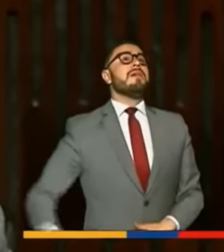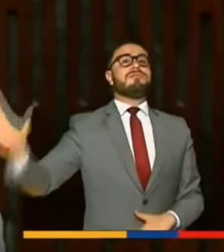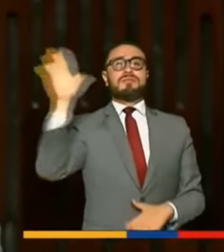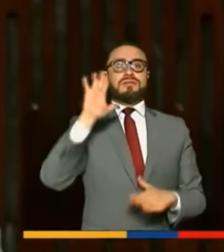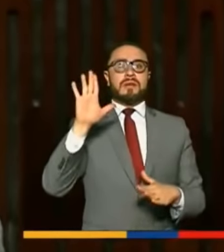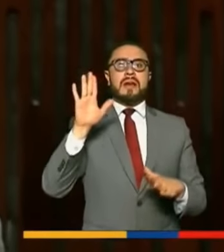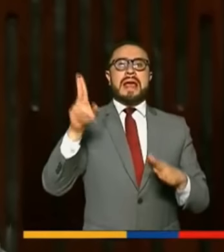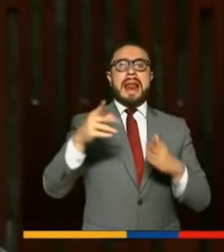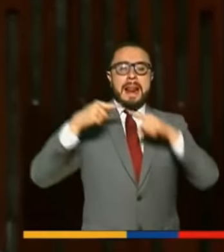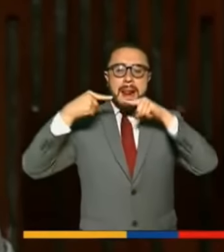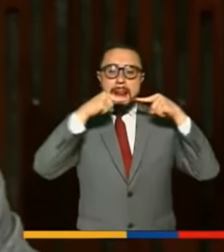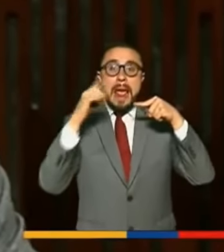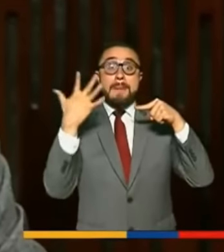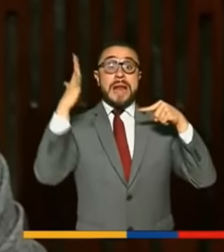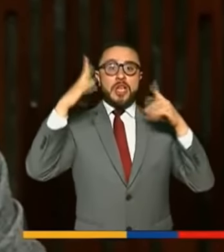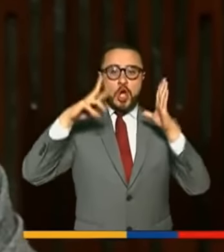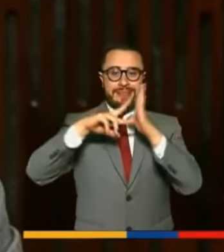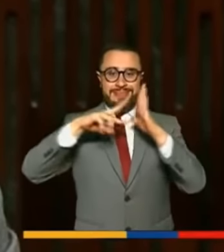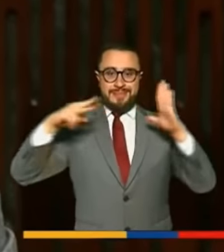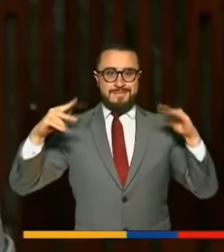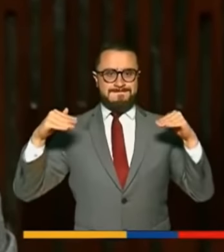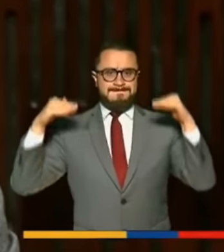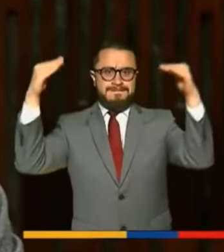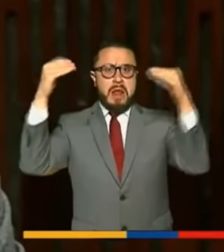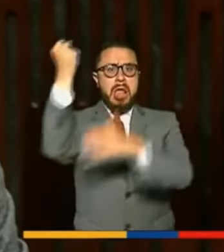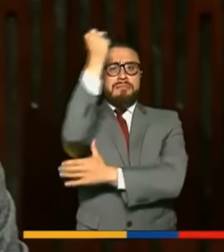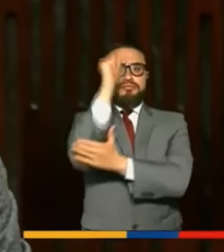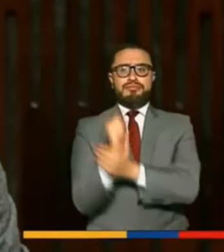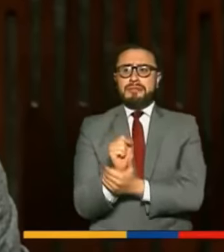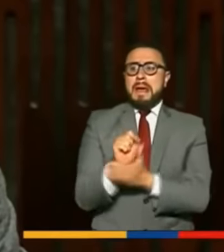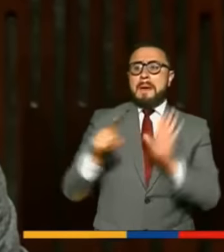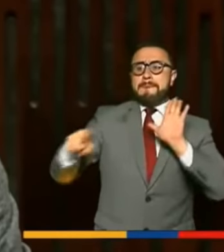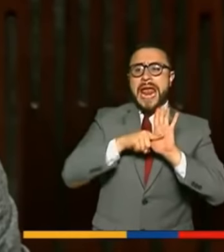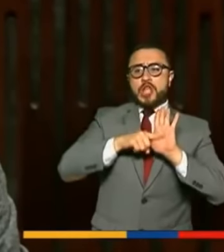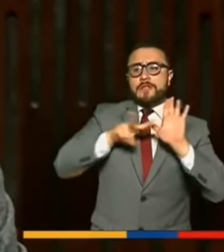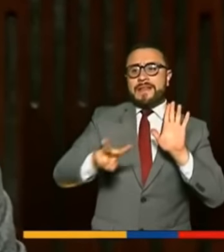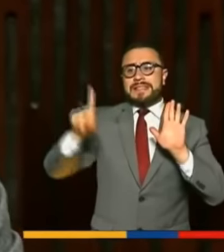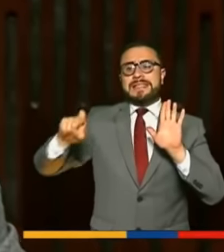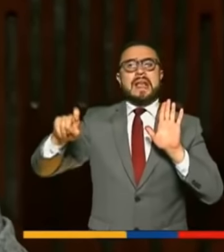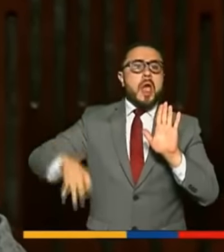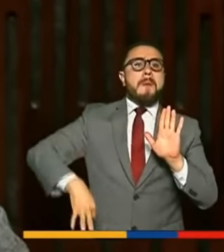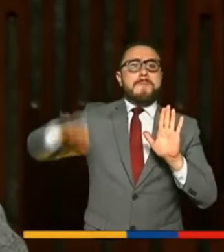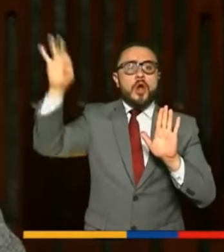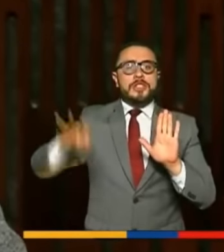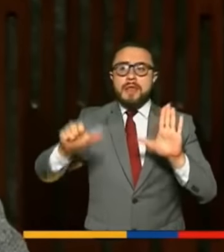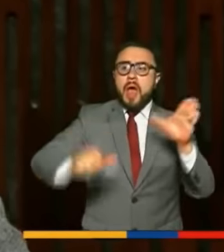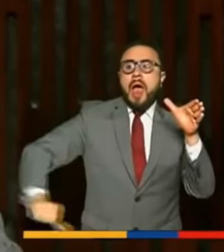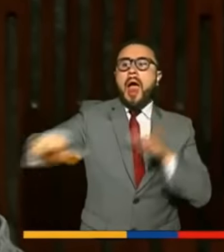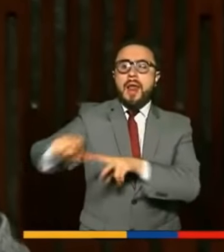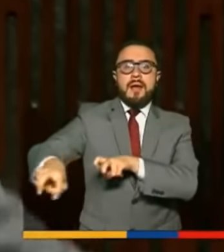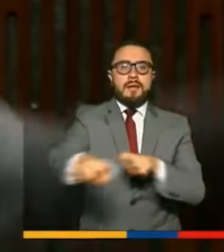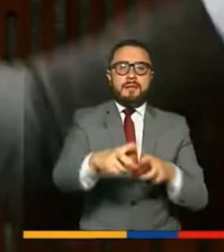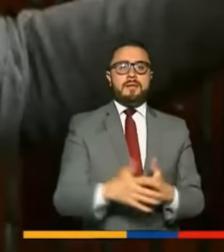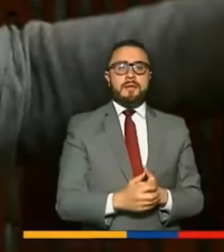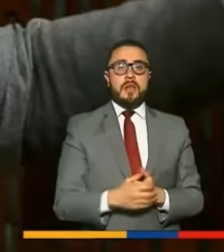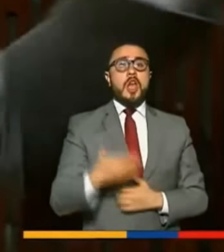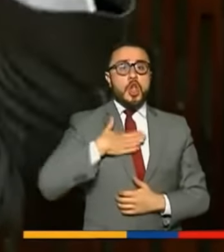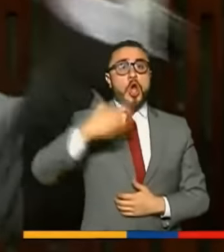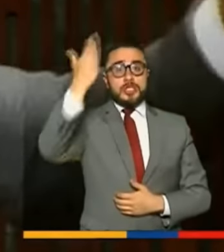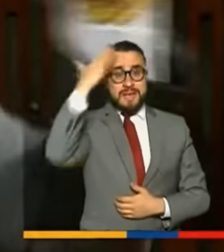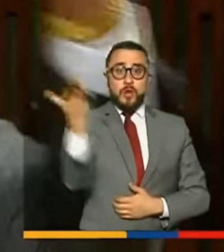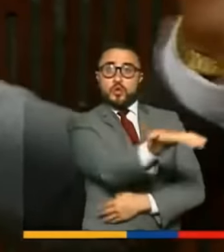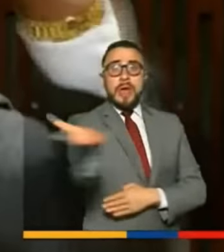el maíz amarillo tecnificado tuvo una baja en menos de 26% por hectárea cultivada. Pero quiero que sepan los